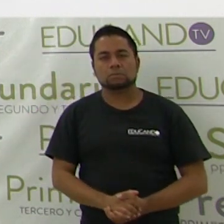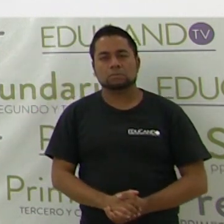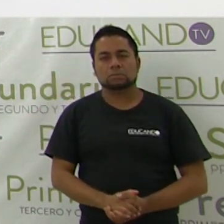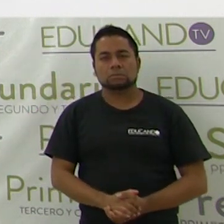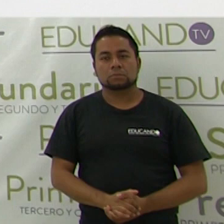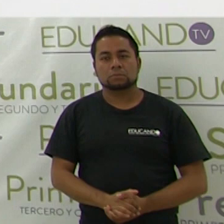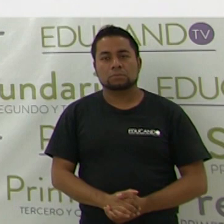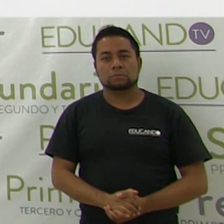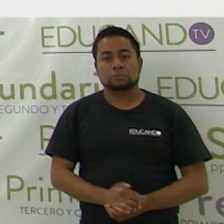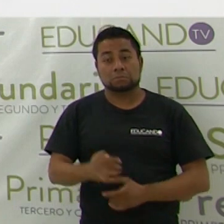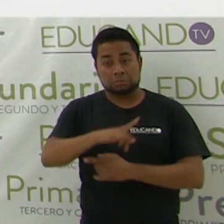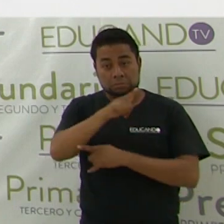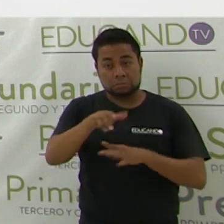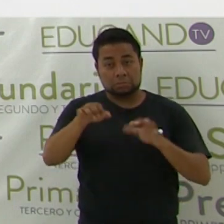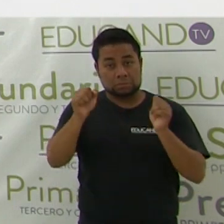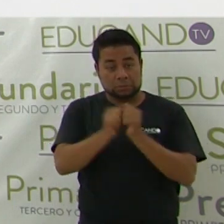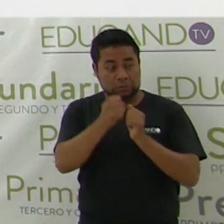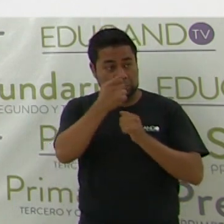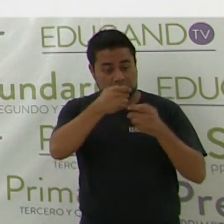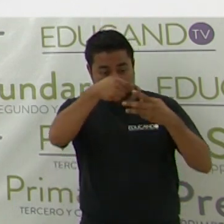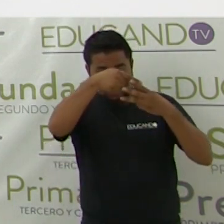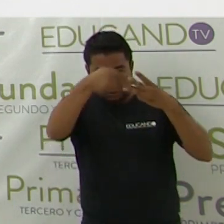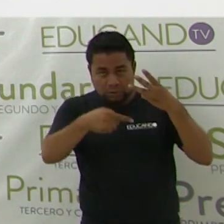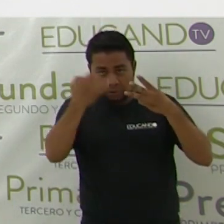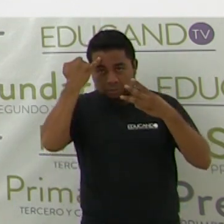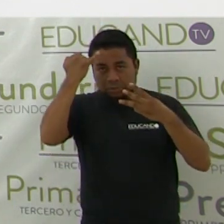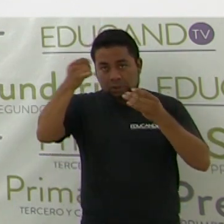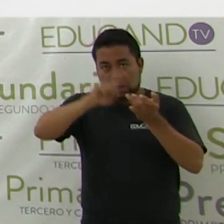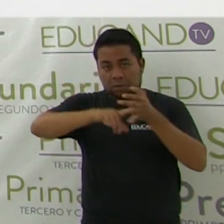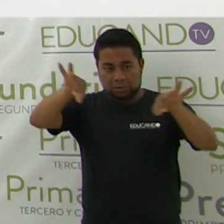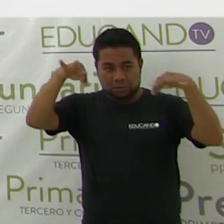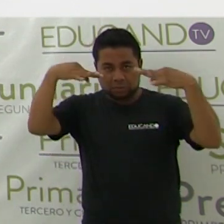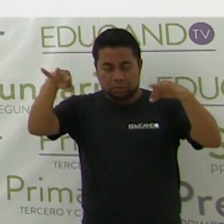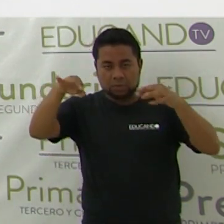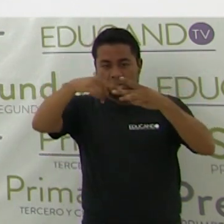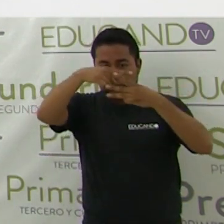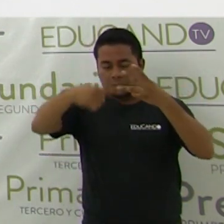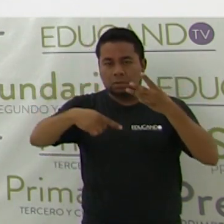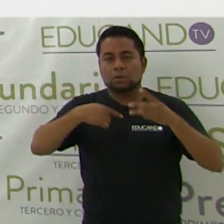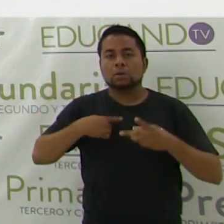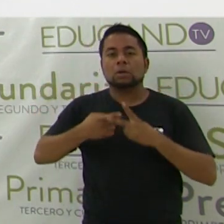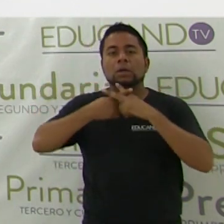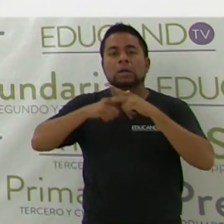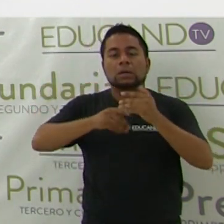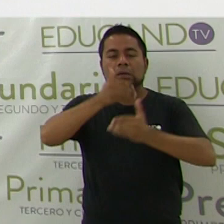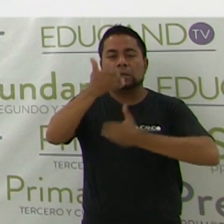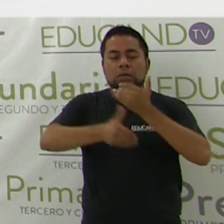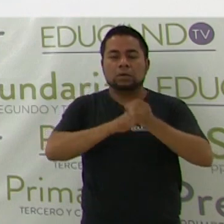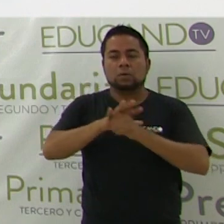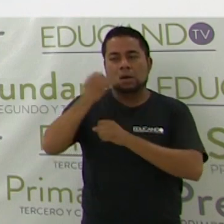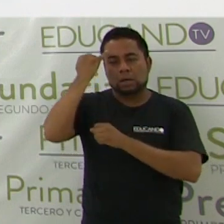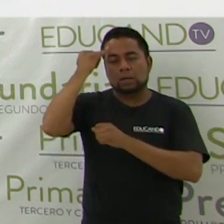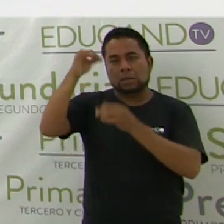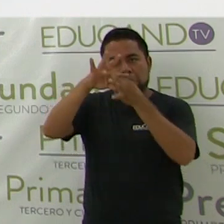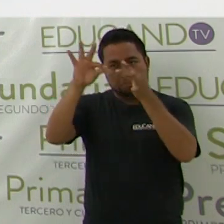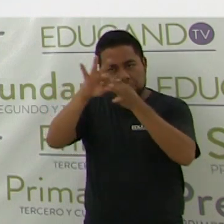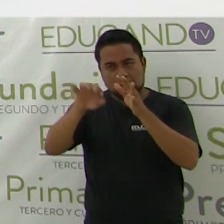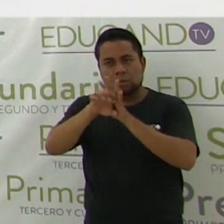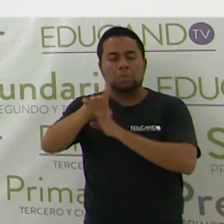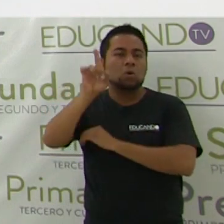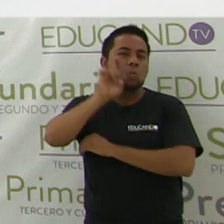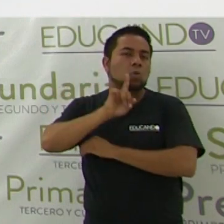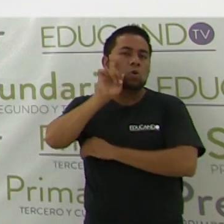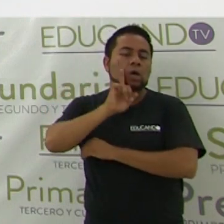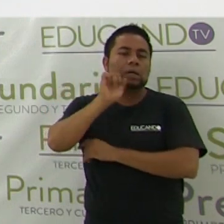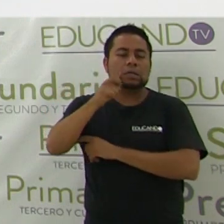Y entonces, a partir de esas tres ideas en mi hoja blanca, yo empiezo a desarrollar cada idea. Por ejemplo, mujeres,